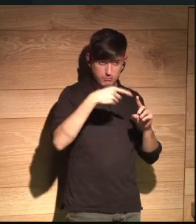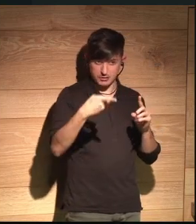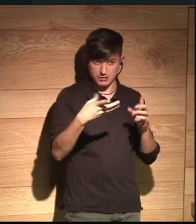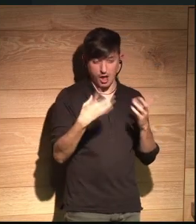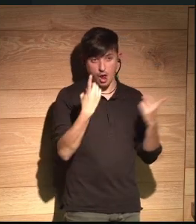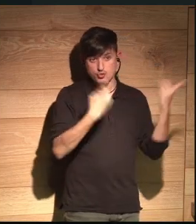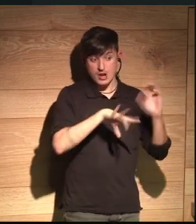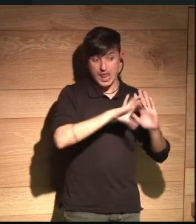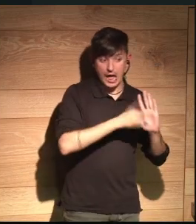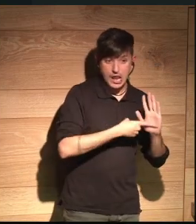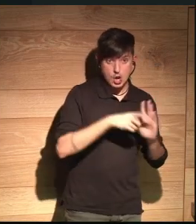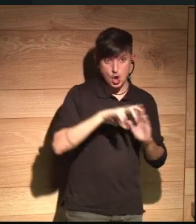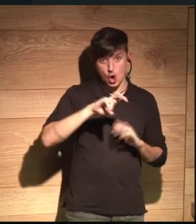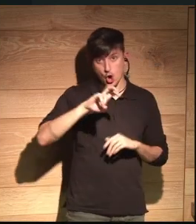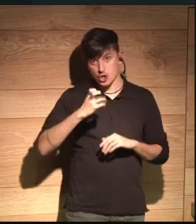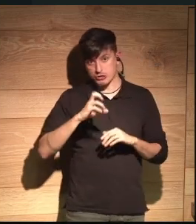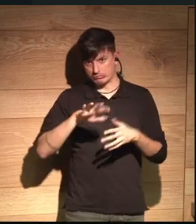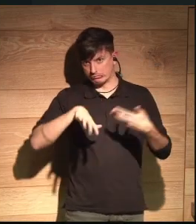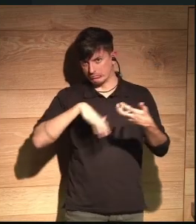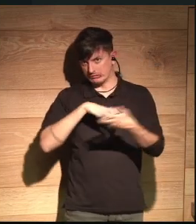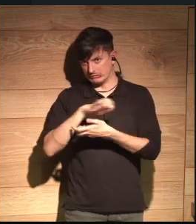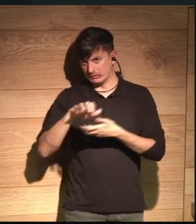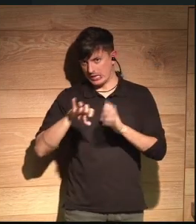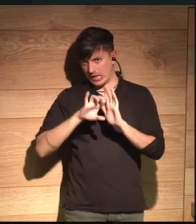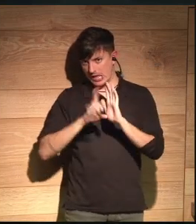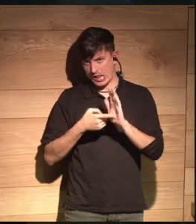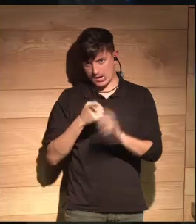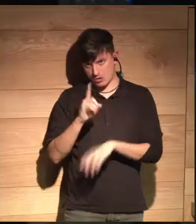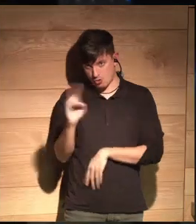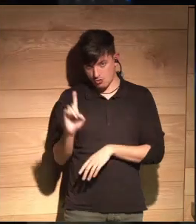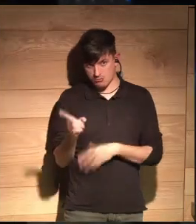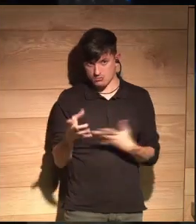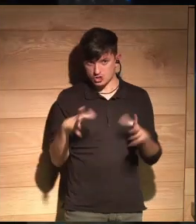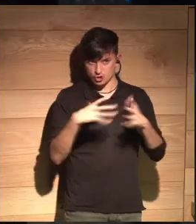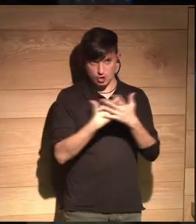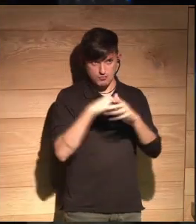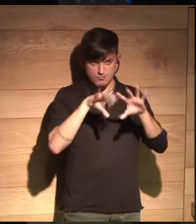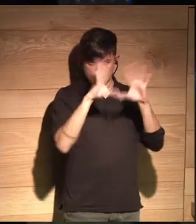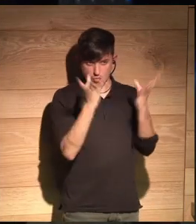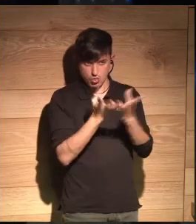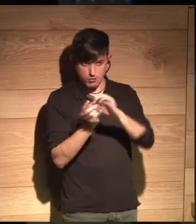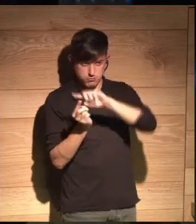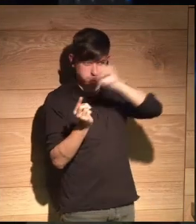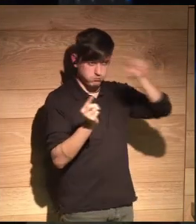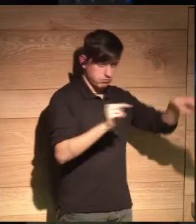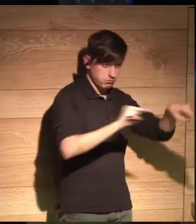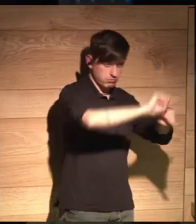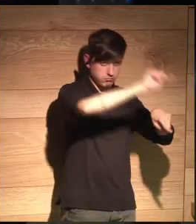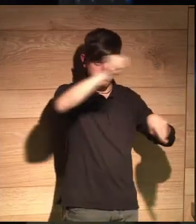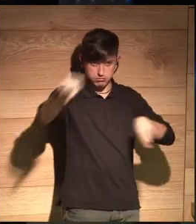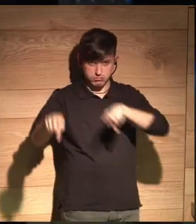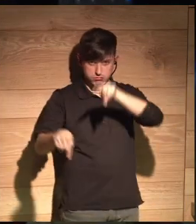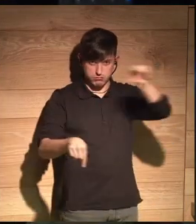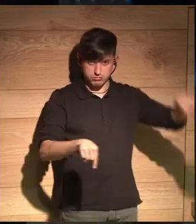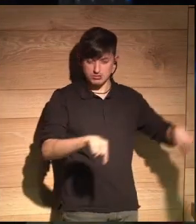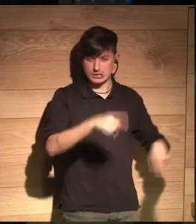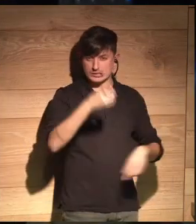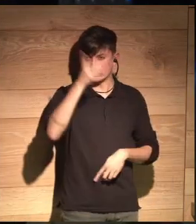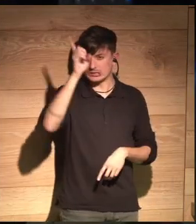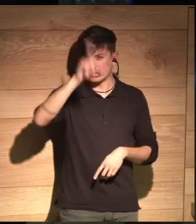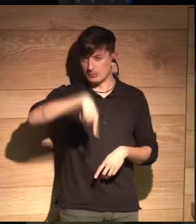no se envían por todo el mundo y es muy interesante cómo se lleva a cabo es decir esto lo ofrece también